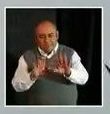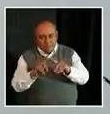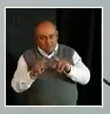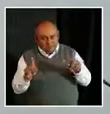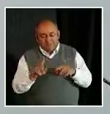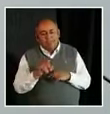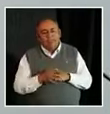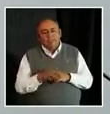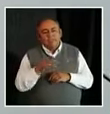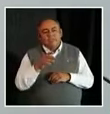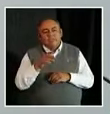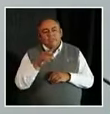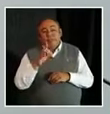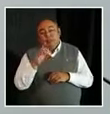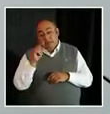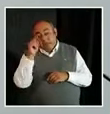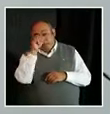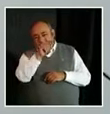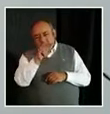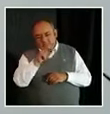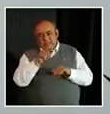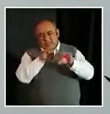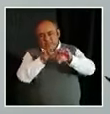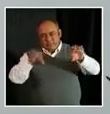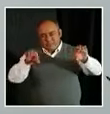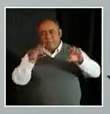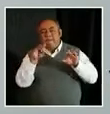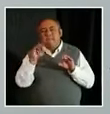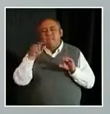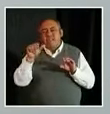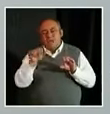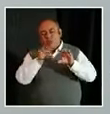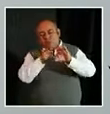una problemática que tuvimos en el acueducto de Mina.